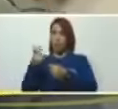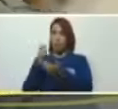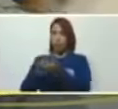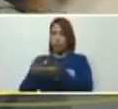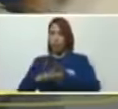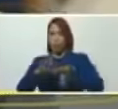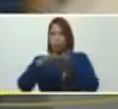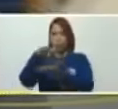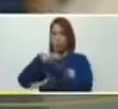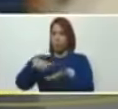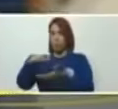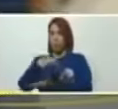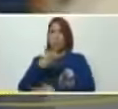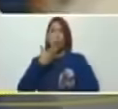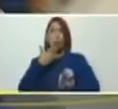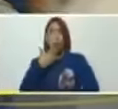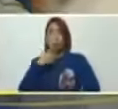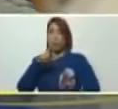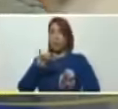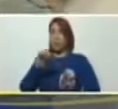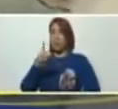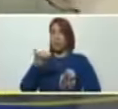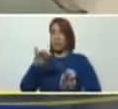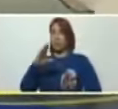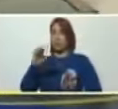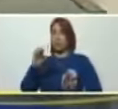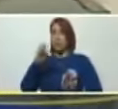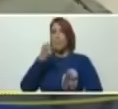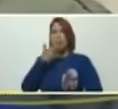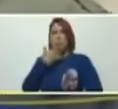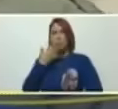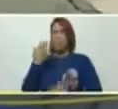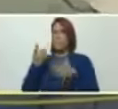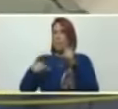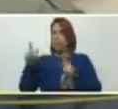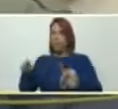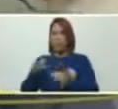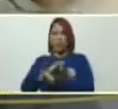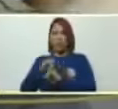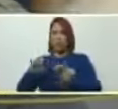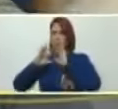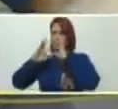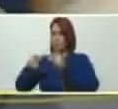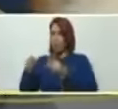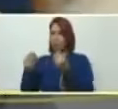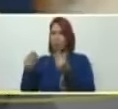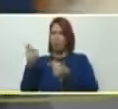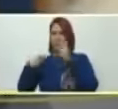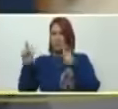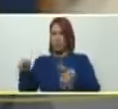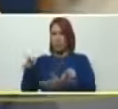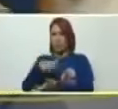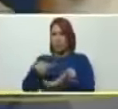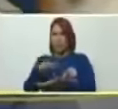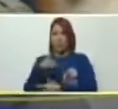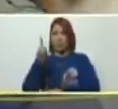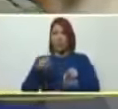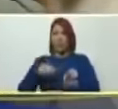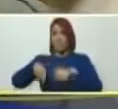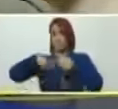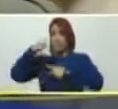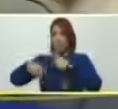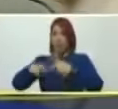está pasando en Lídice, que muchos de ellos, bueno, tenían los planteamientos de situaciones que ya tenían organizadas. El plan Caracas, Patriota, Bella y